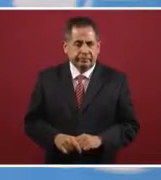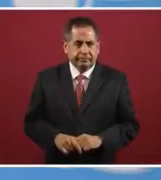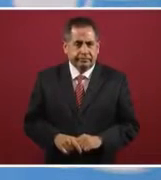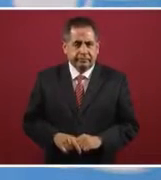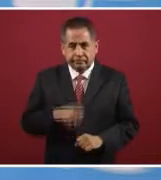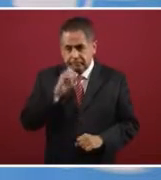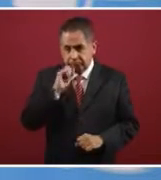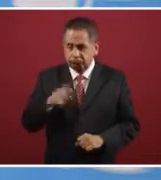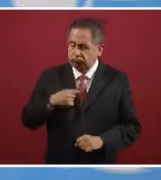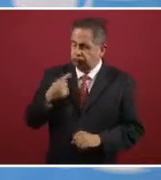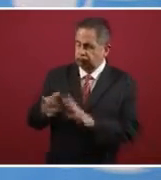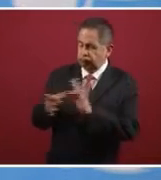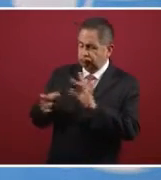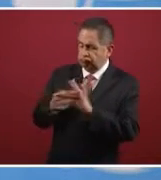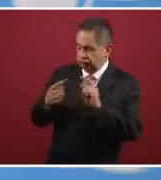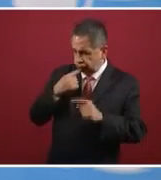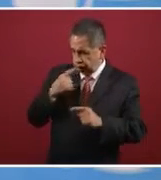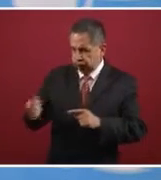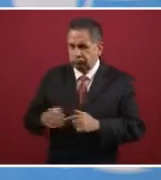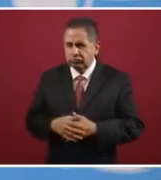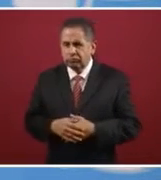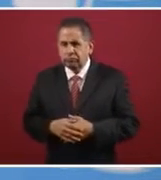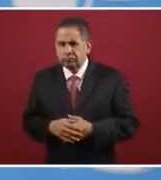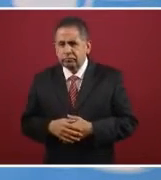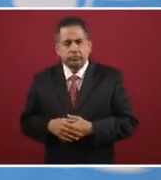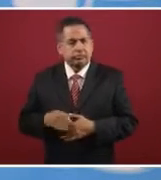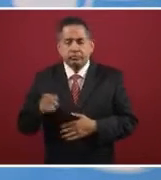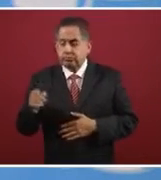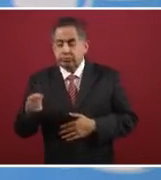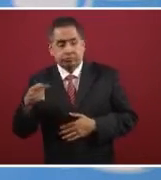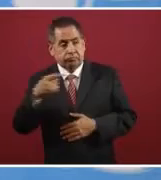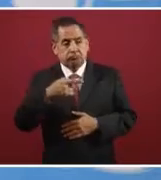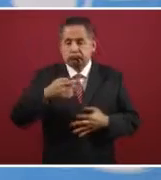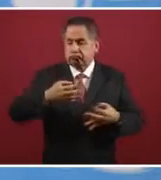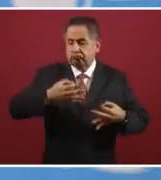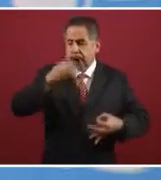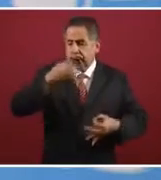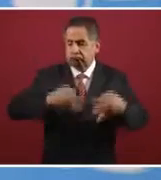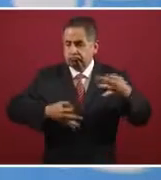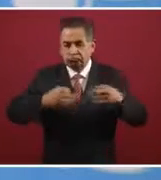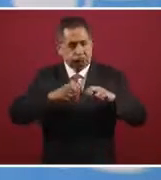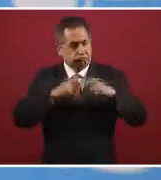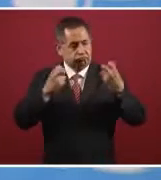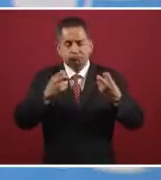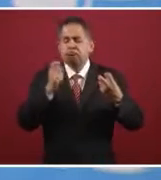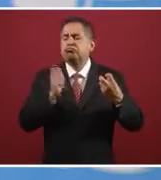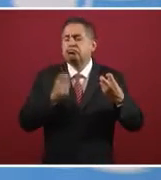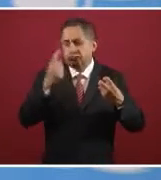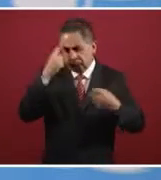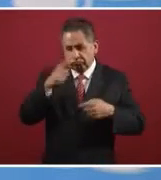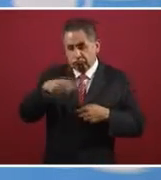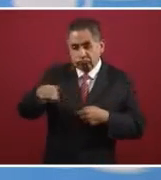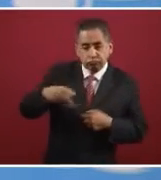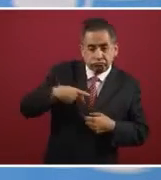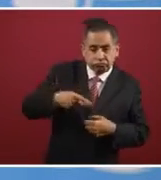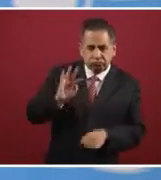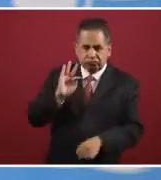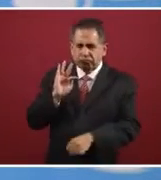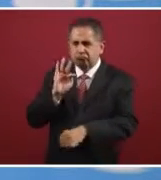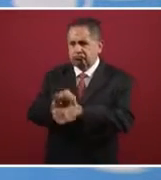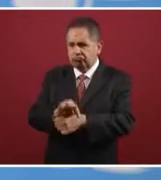le dictaba que haya tribunales que protejan al débil de